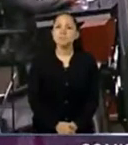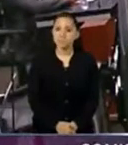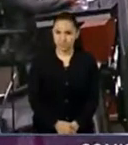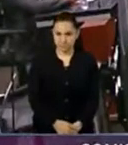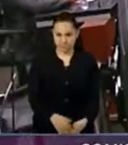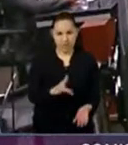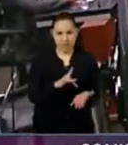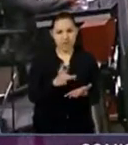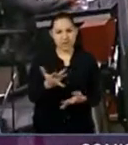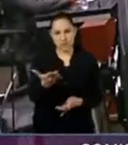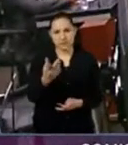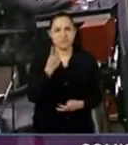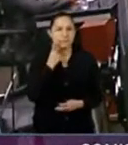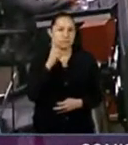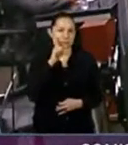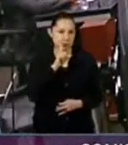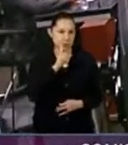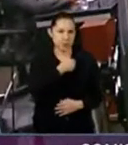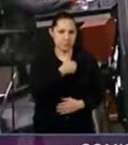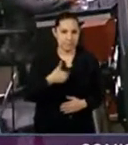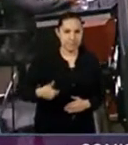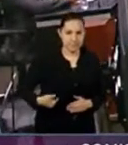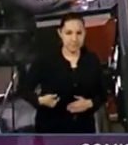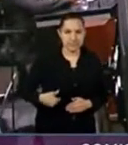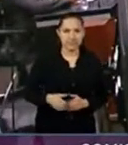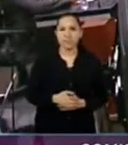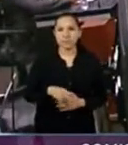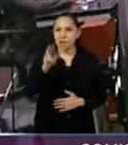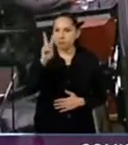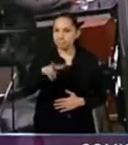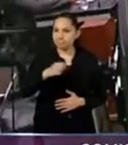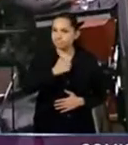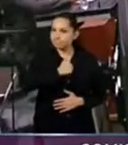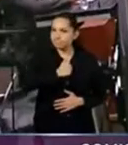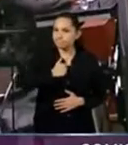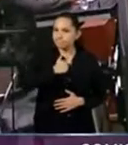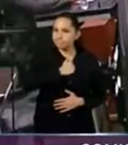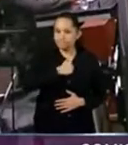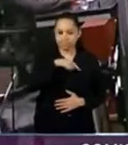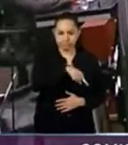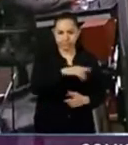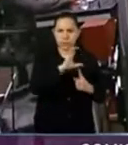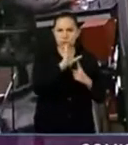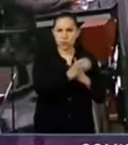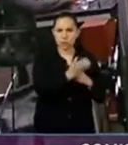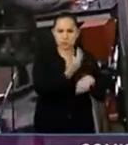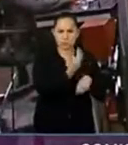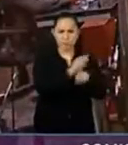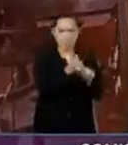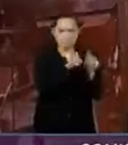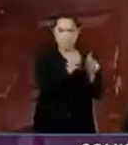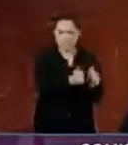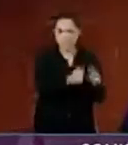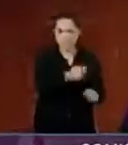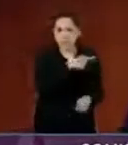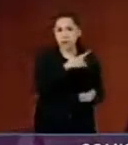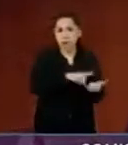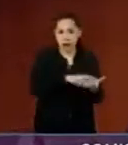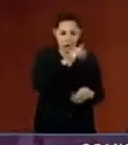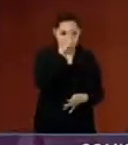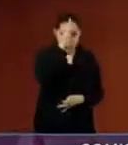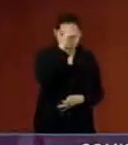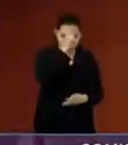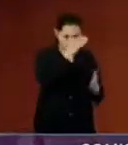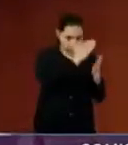Lamento que esta comisión permanente se limite a guardar acuerdos e iniciativas que estamos